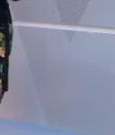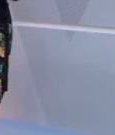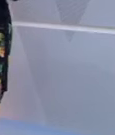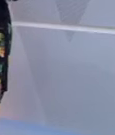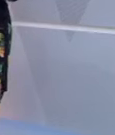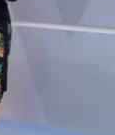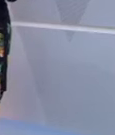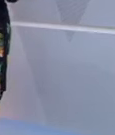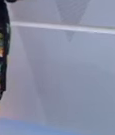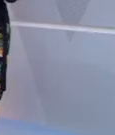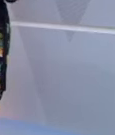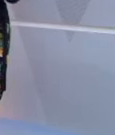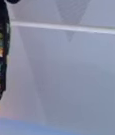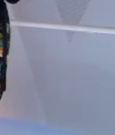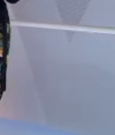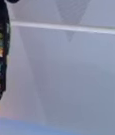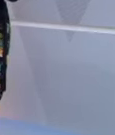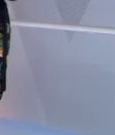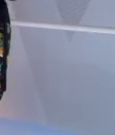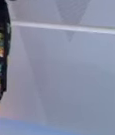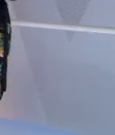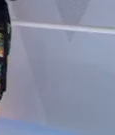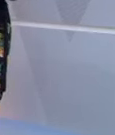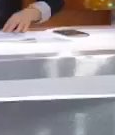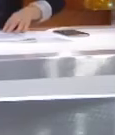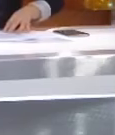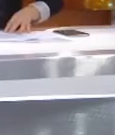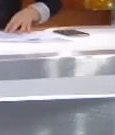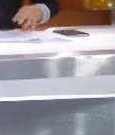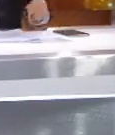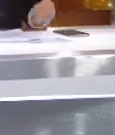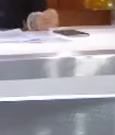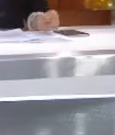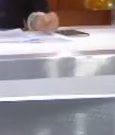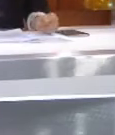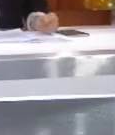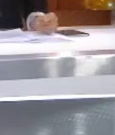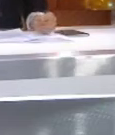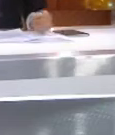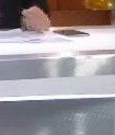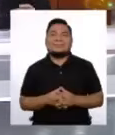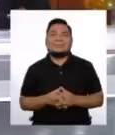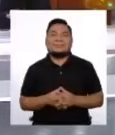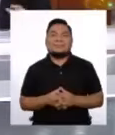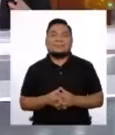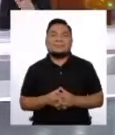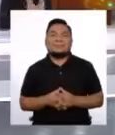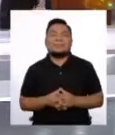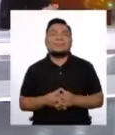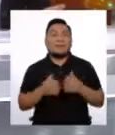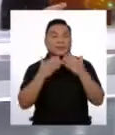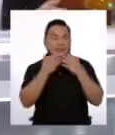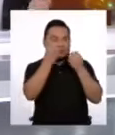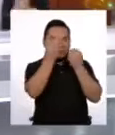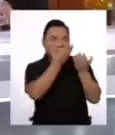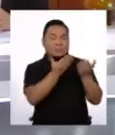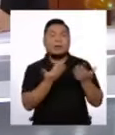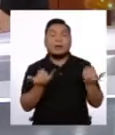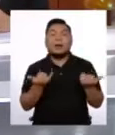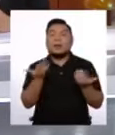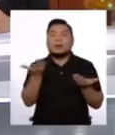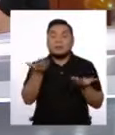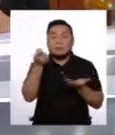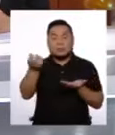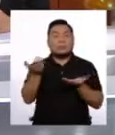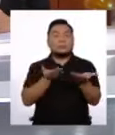Perla y Enrique. Nyaña Turi y Kuna, pajarinka, maña. Gracias, chico, por esta información. Y dentro del plan de expansión del